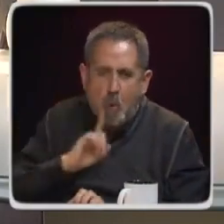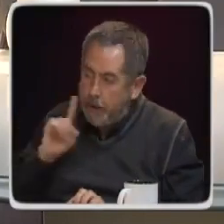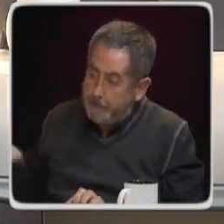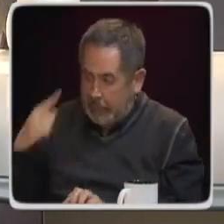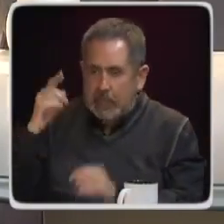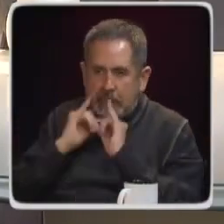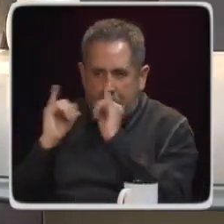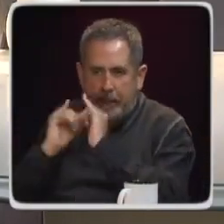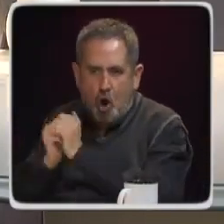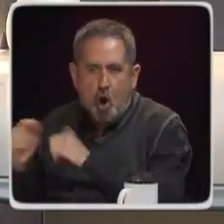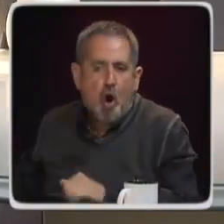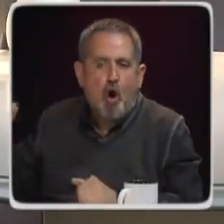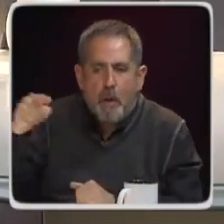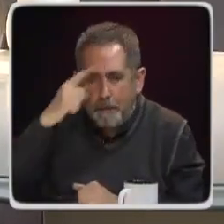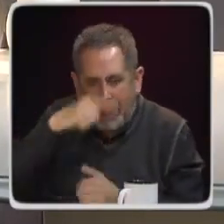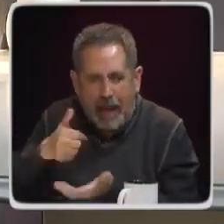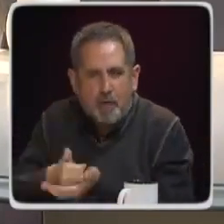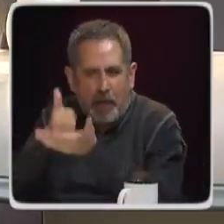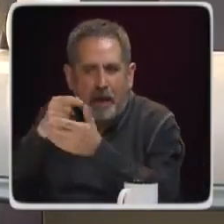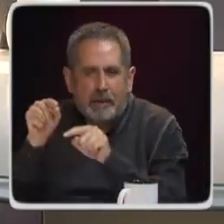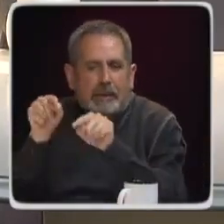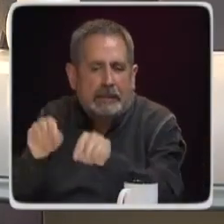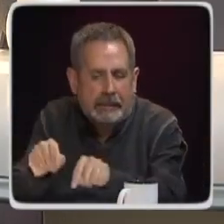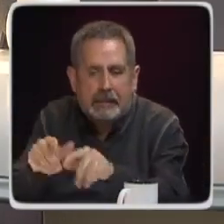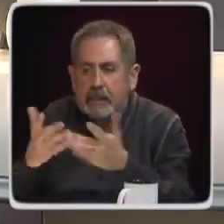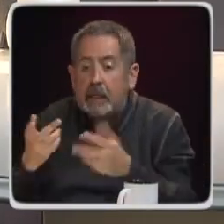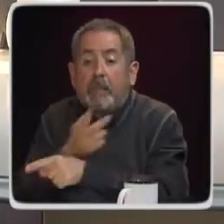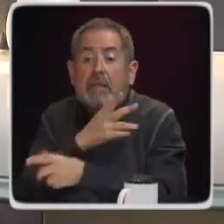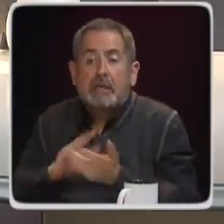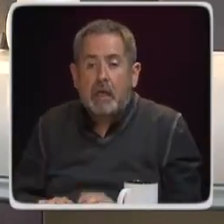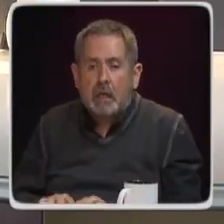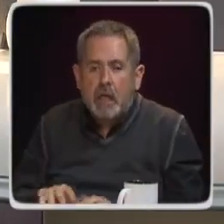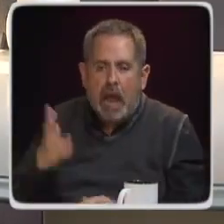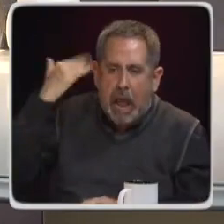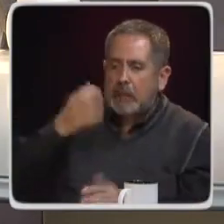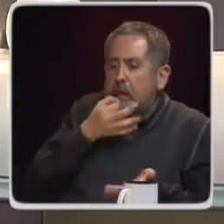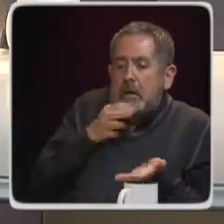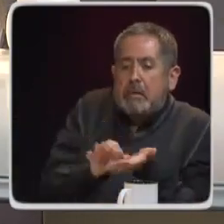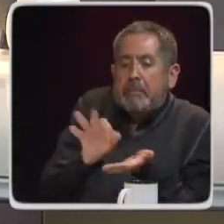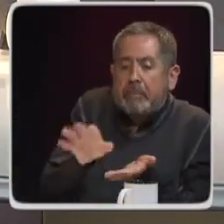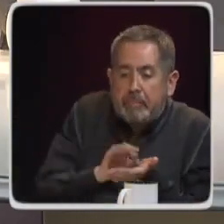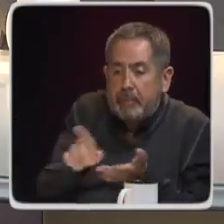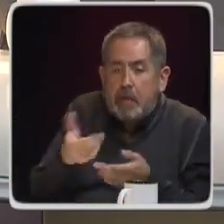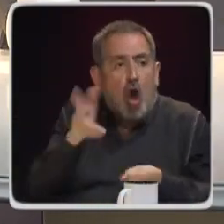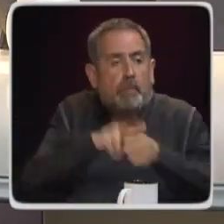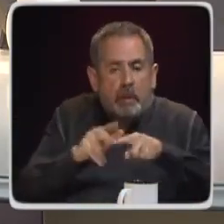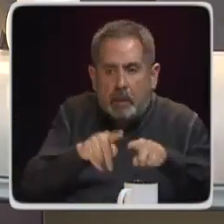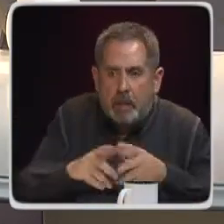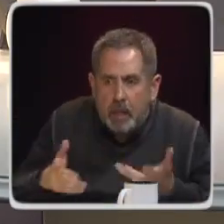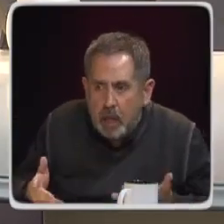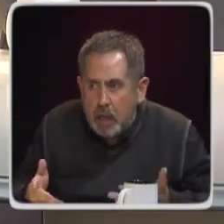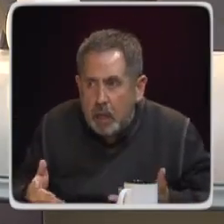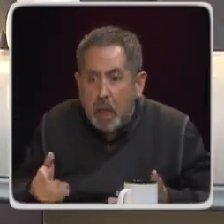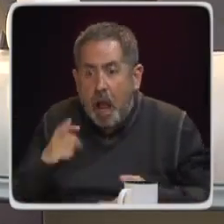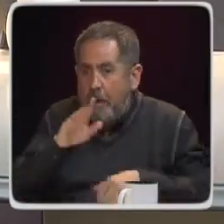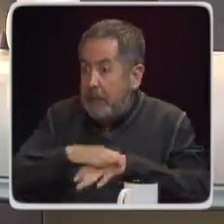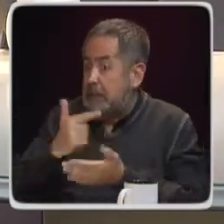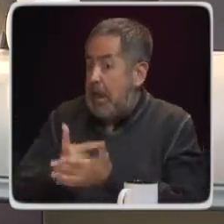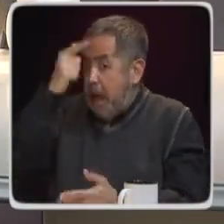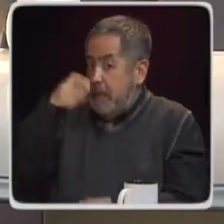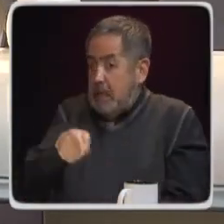la accesibilidad, han mencionado el tema de la lengua de señas mexicana. ¿Cómo estamos, Alejandra, en nuestro